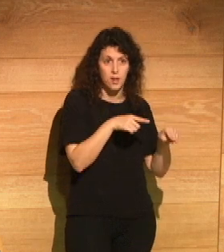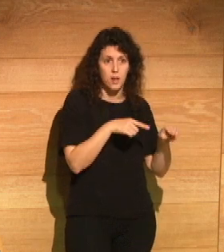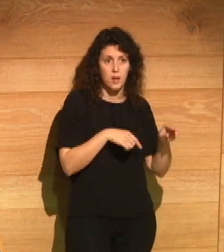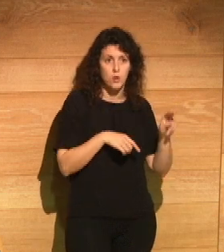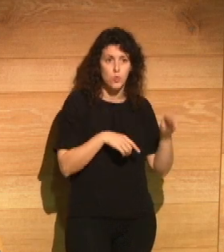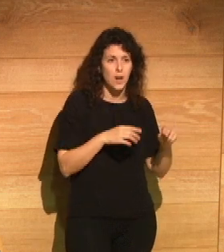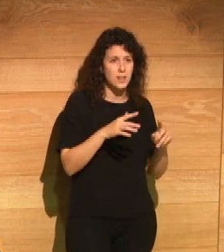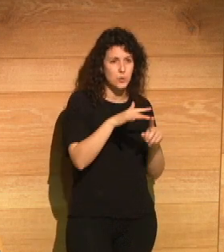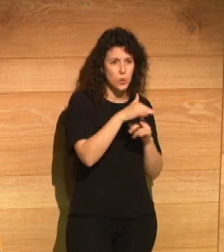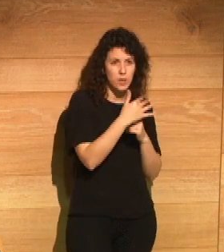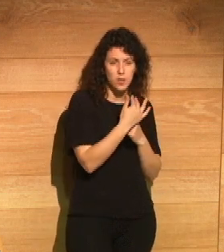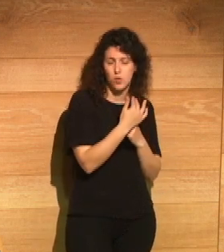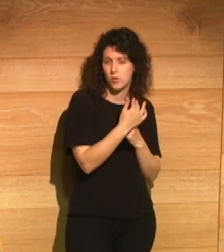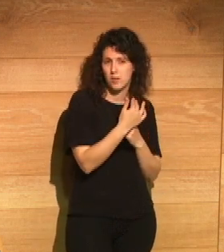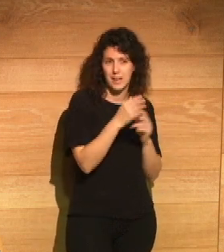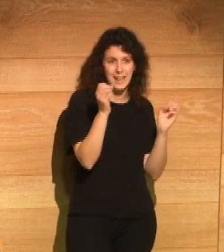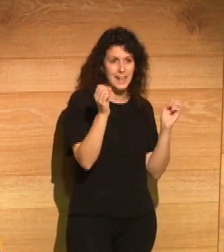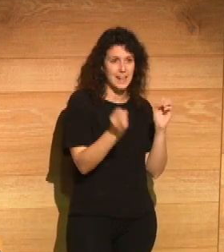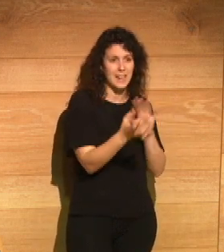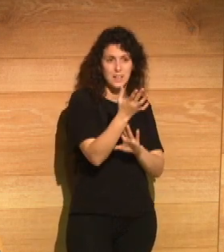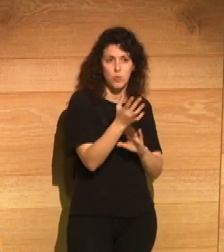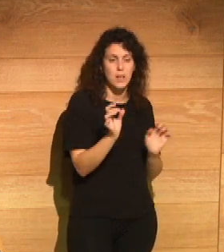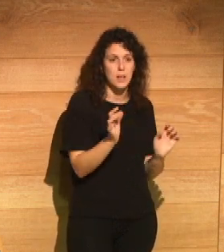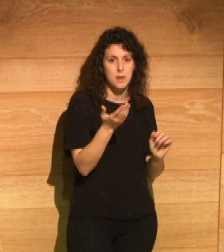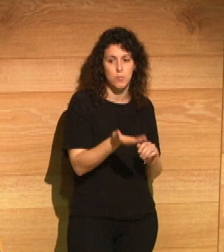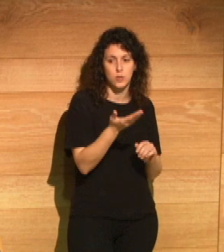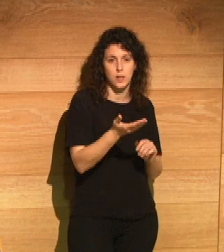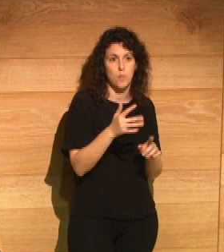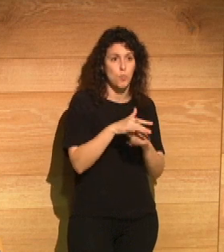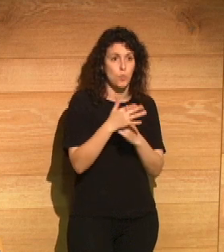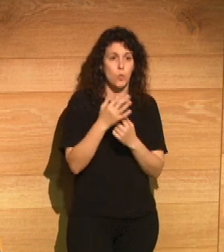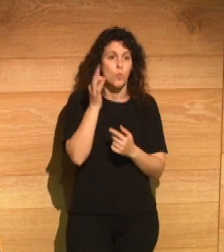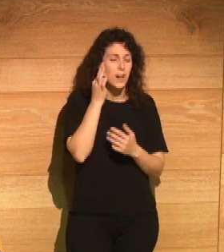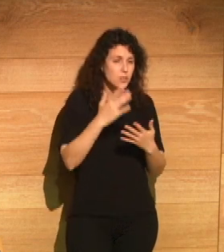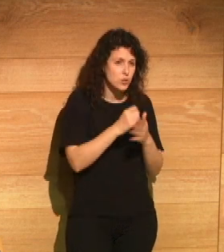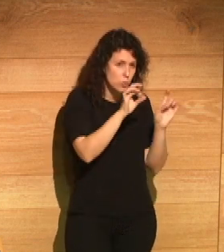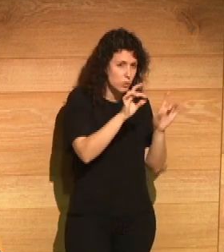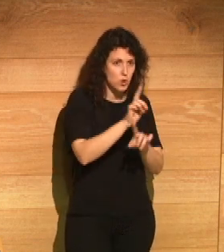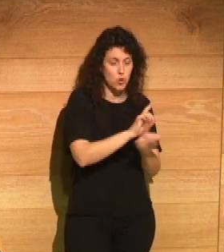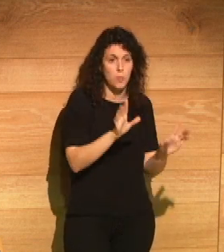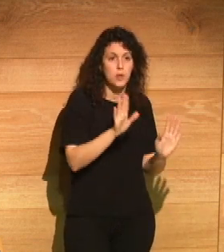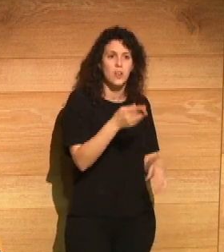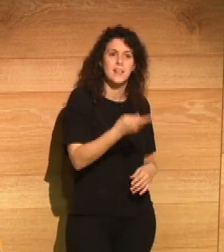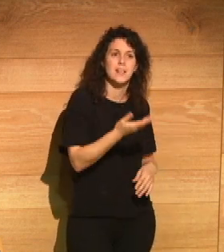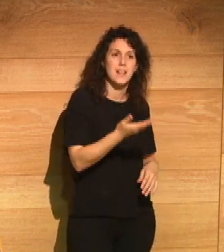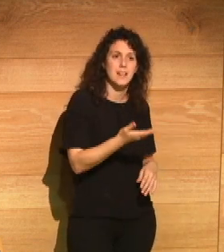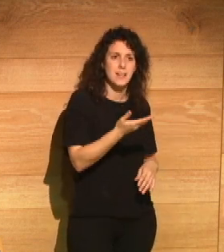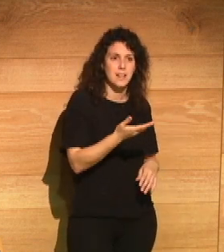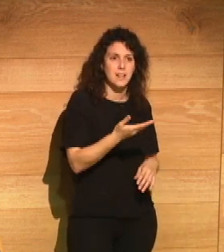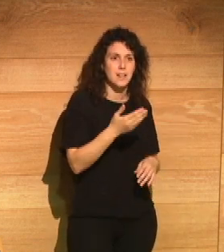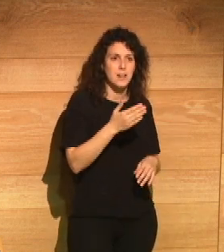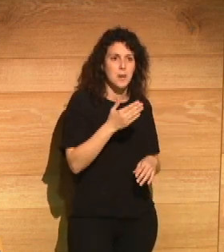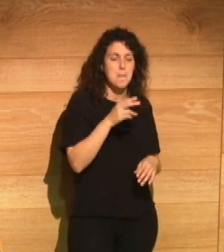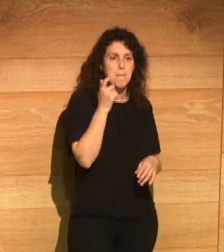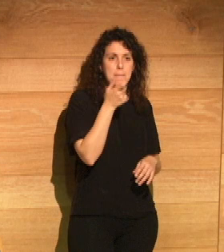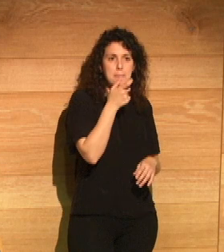caudal creativo tan importante. Por supuesto, esto no le pasa a todas las mujeres, quiero decir, pero también es interesante derrumbar un poco el tabú, no solo